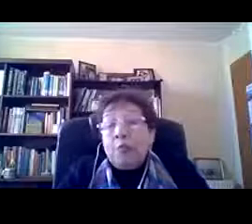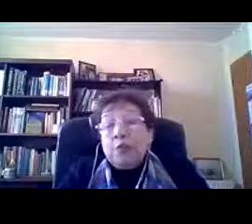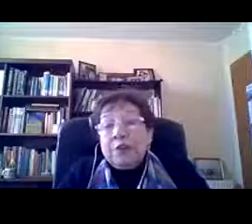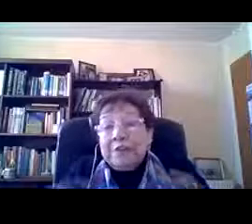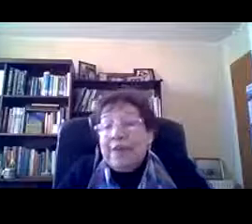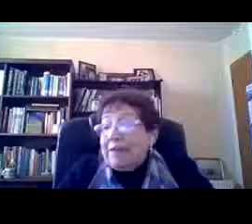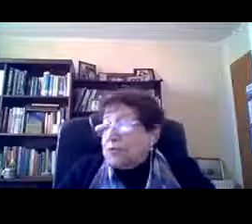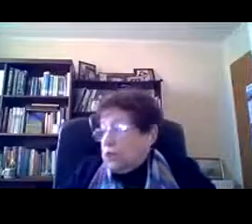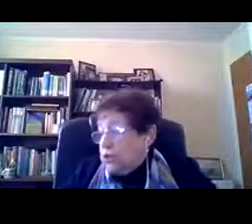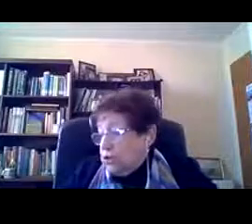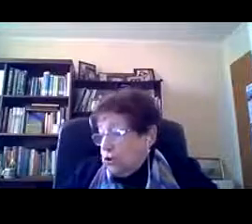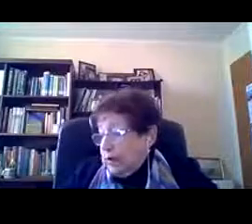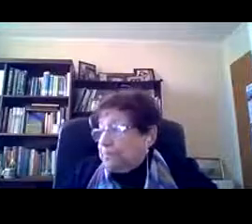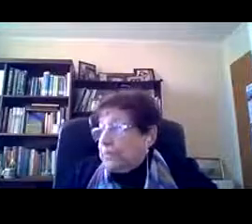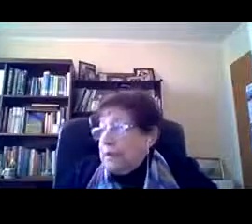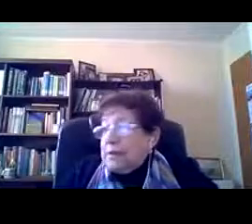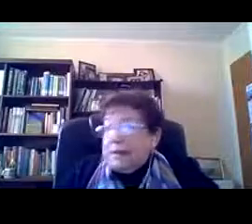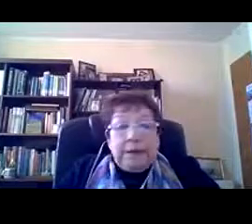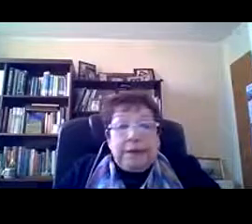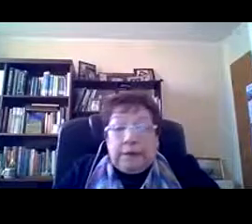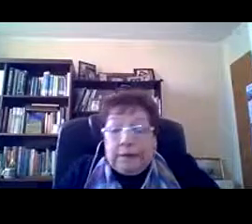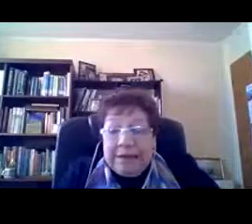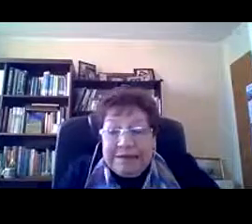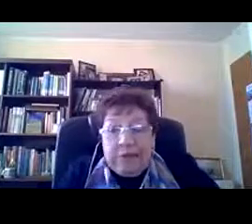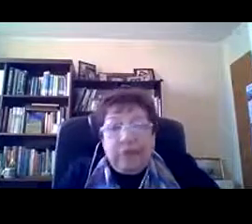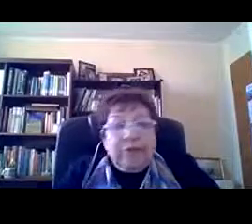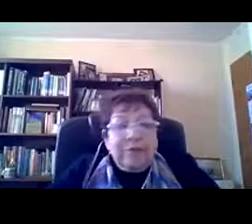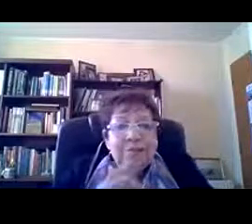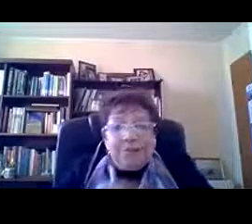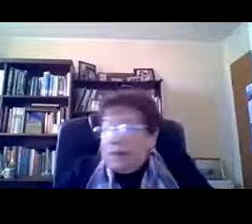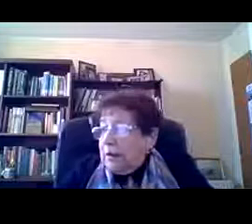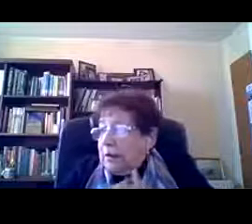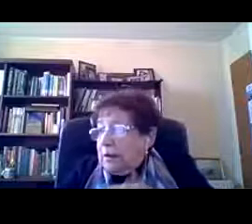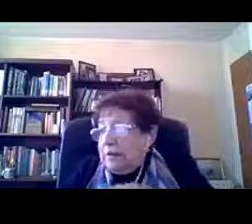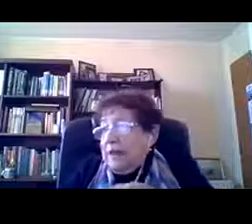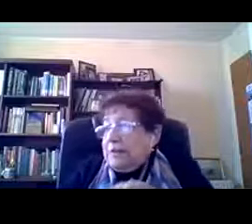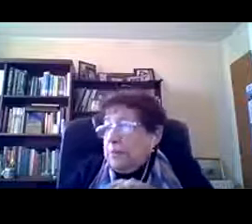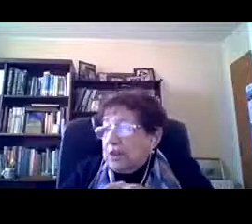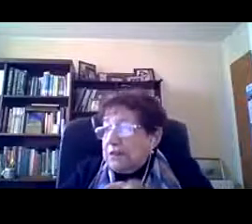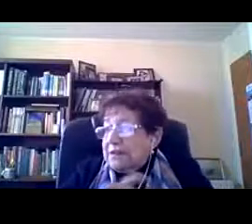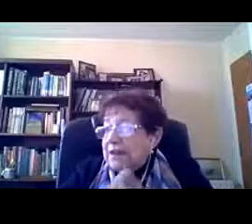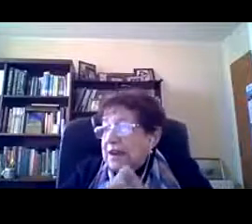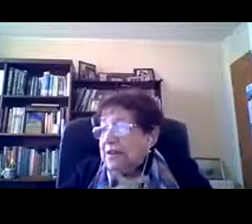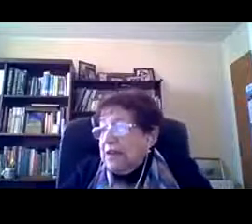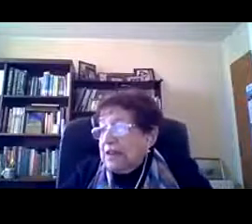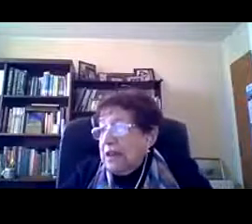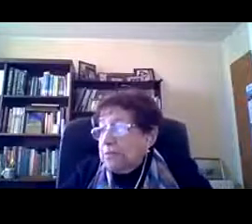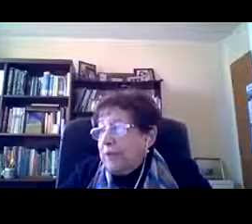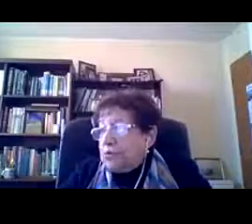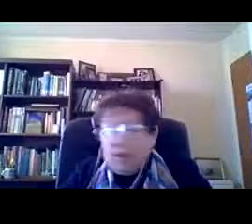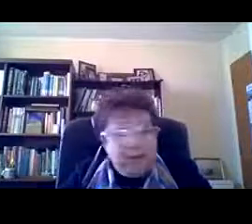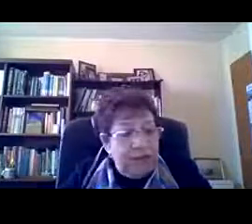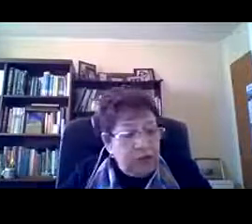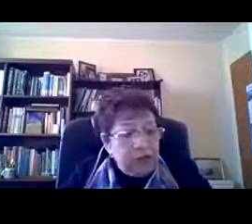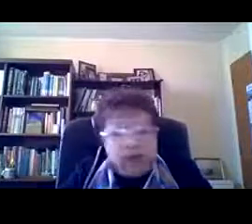nos apoye dadas sus condiciones. La que sigue, por favor. Es importante señalar que habría